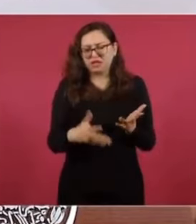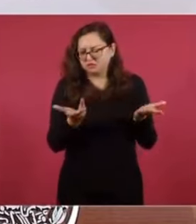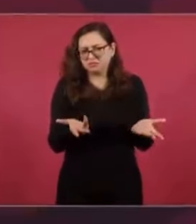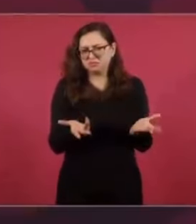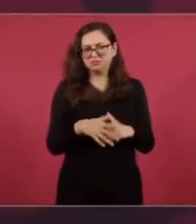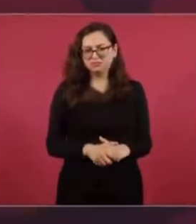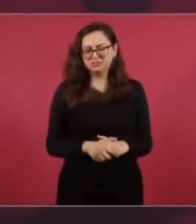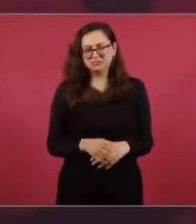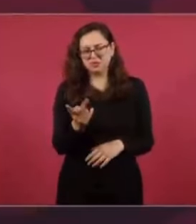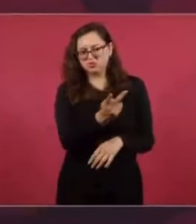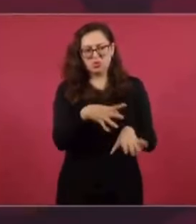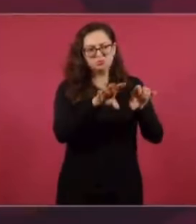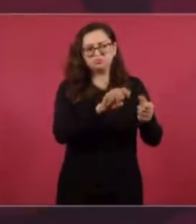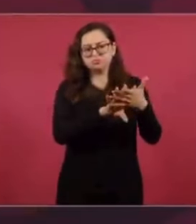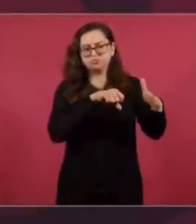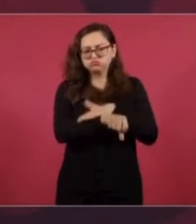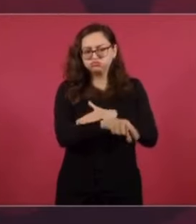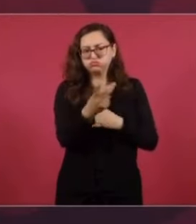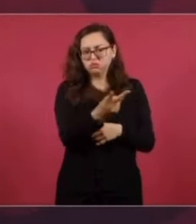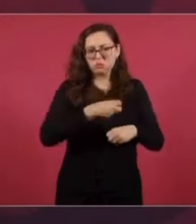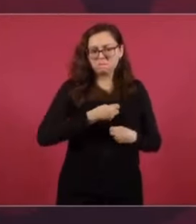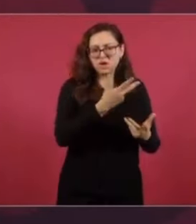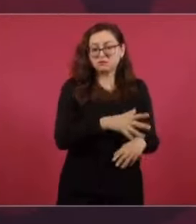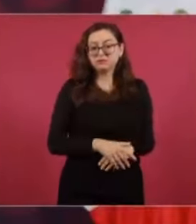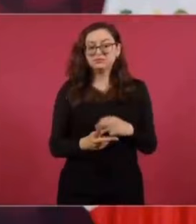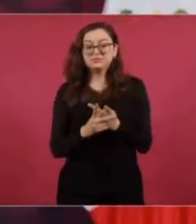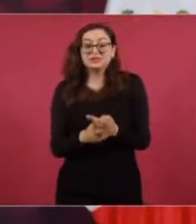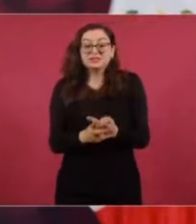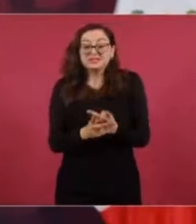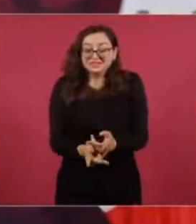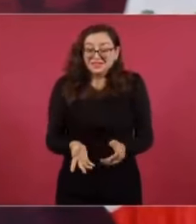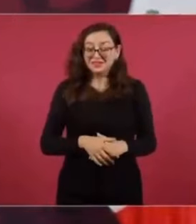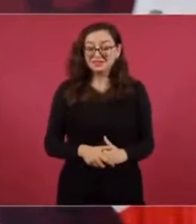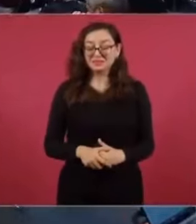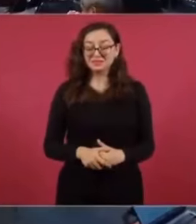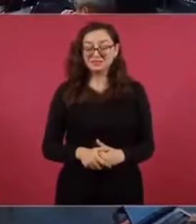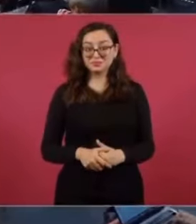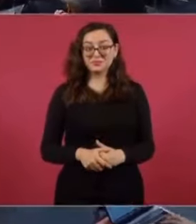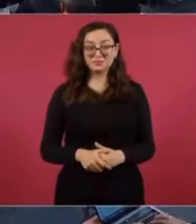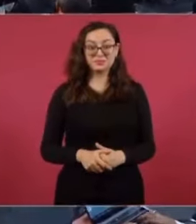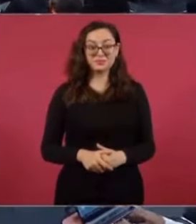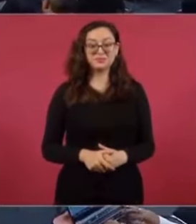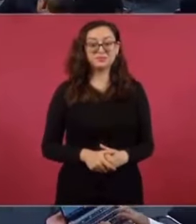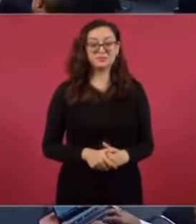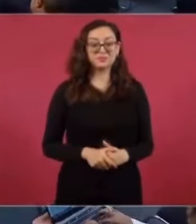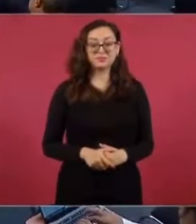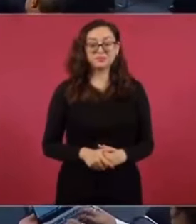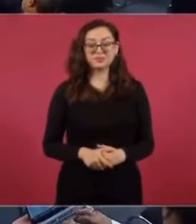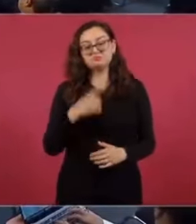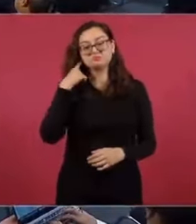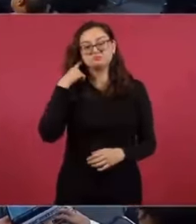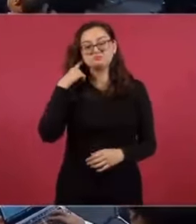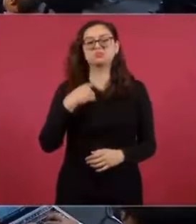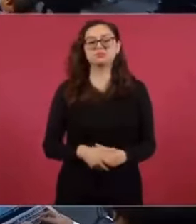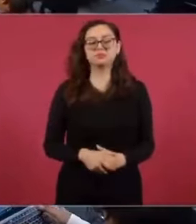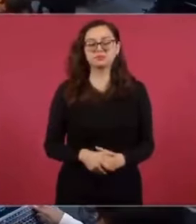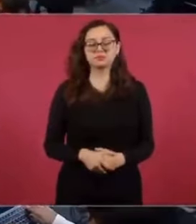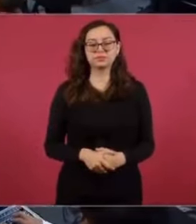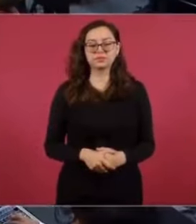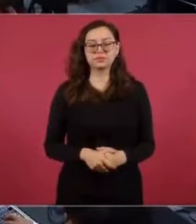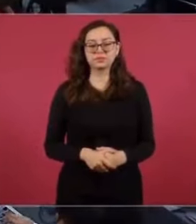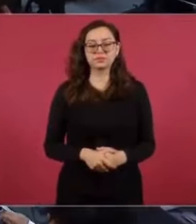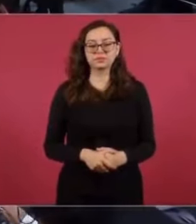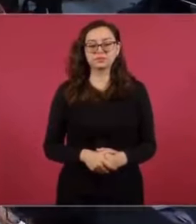declaración a los detenidos. Hay que esperar. ¿Hay una incursión, presidente, de fuerzas de Estados Unidos a México para